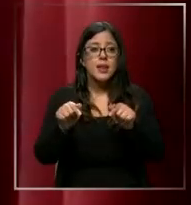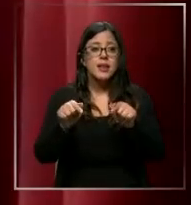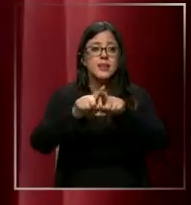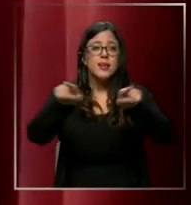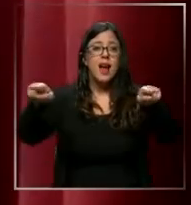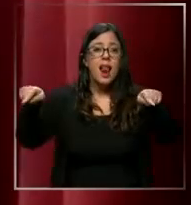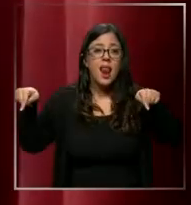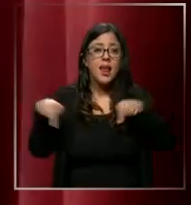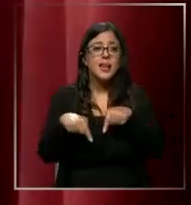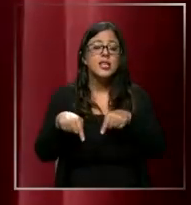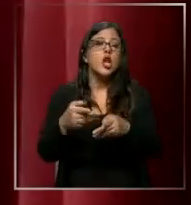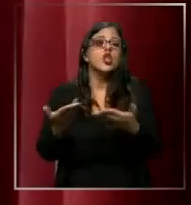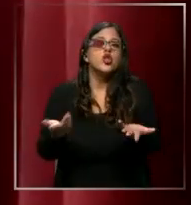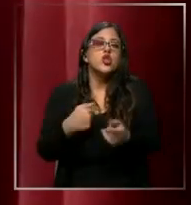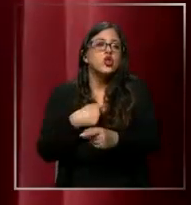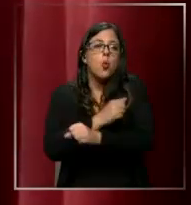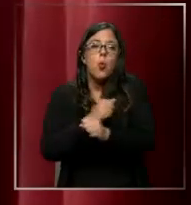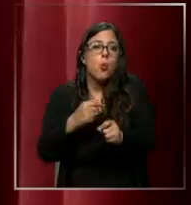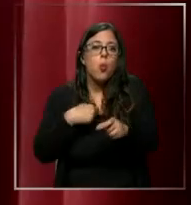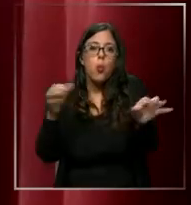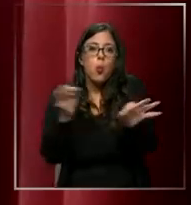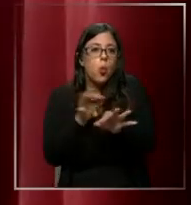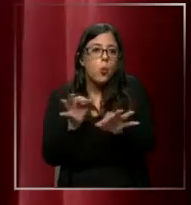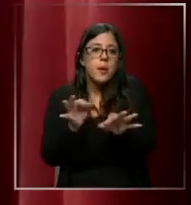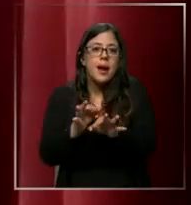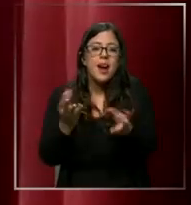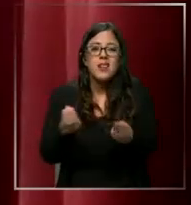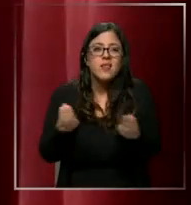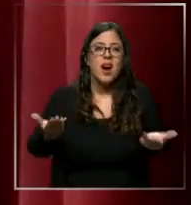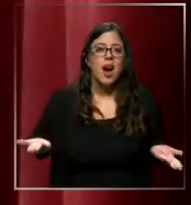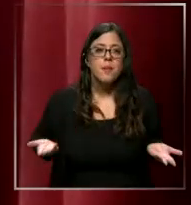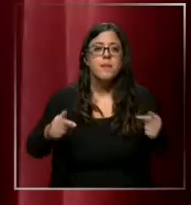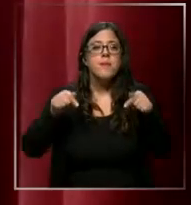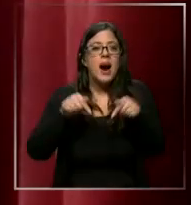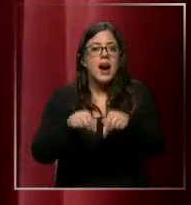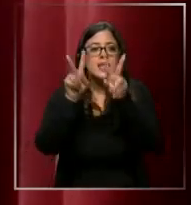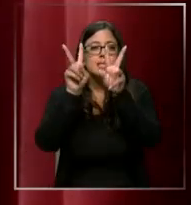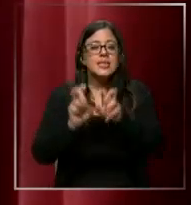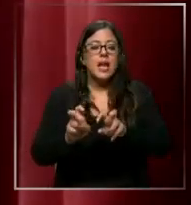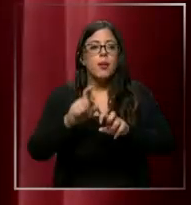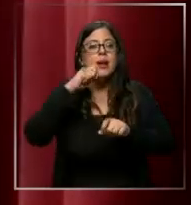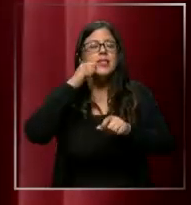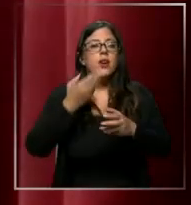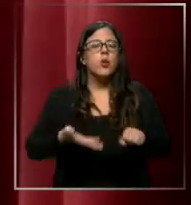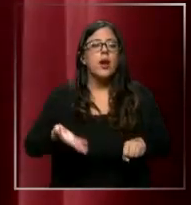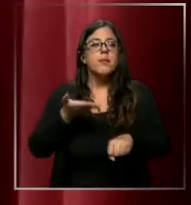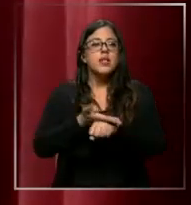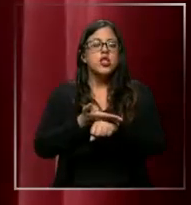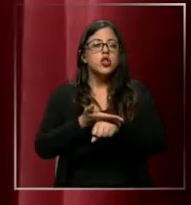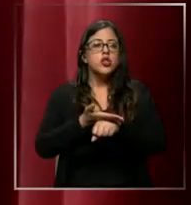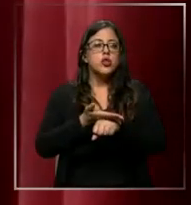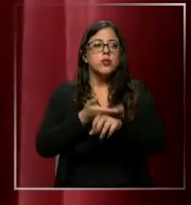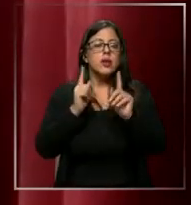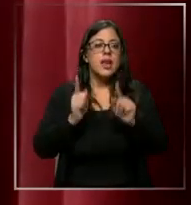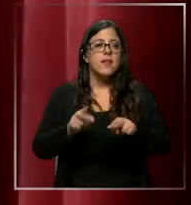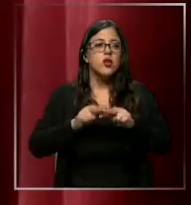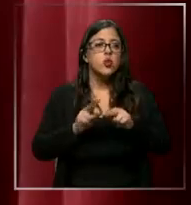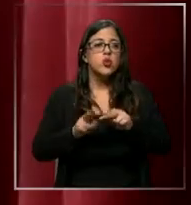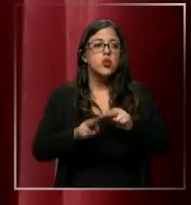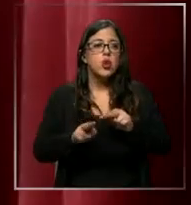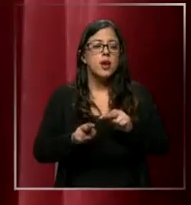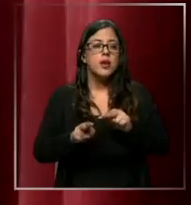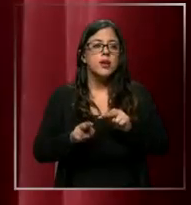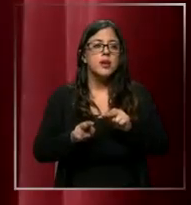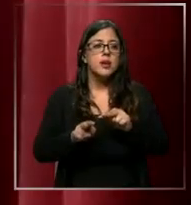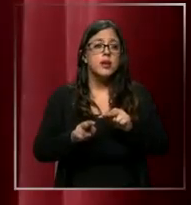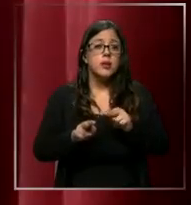consecuencia no no le podría yo decir qué es lo que va a suceder a ese respecto es un es una petición que se va a tener que resolver en su